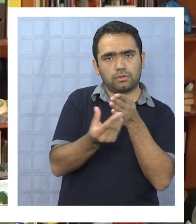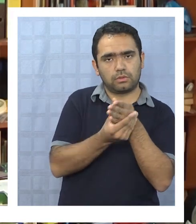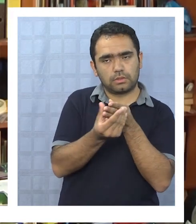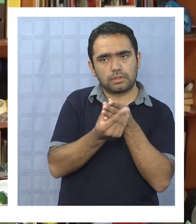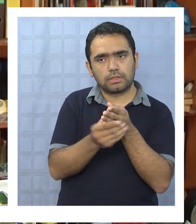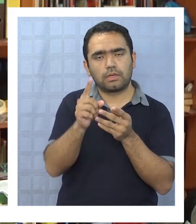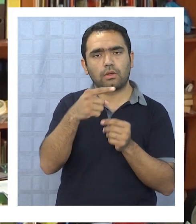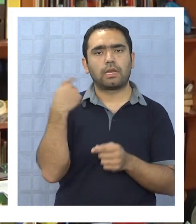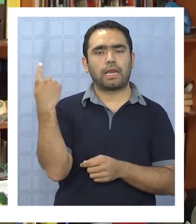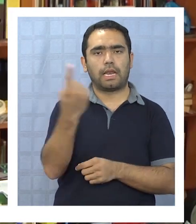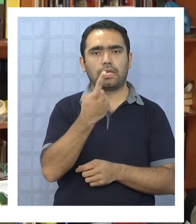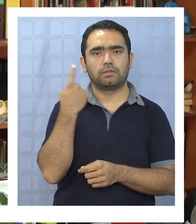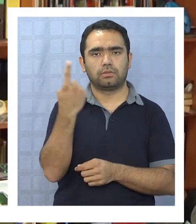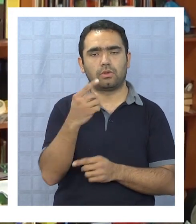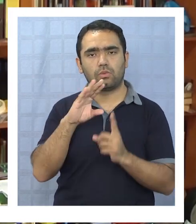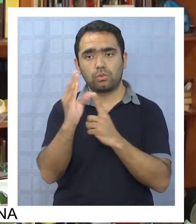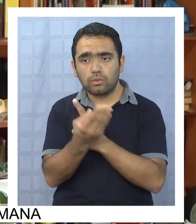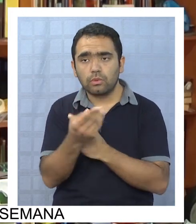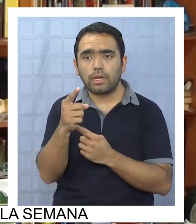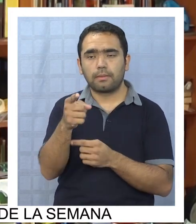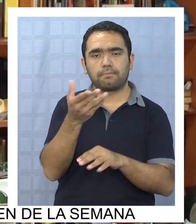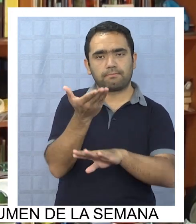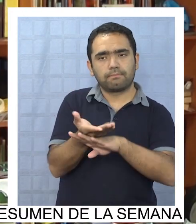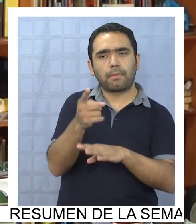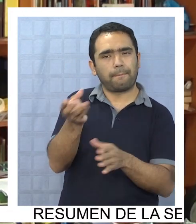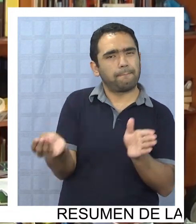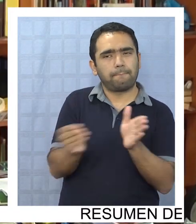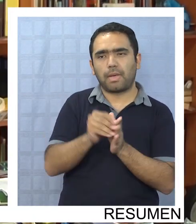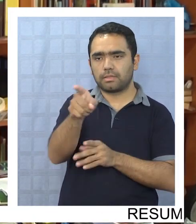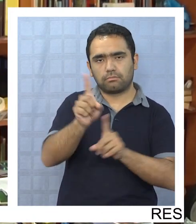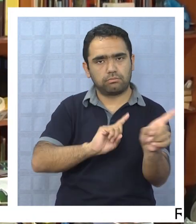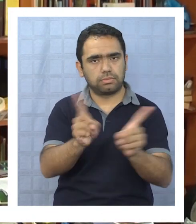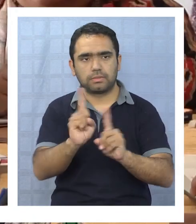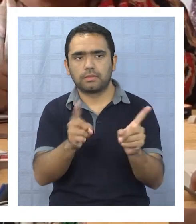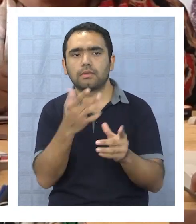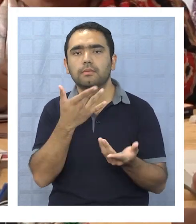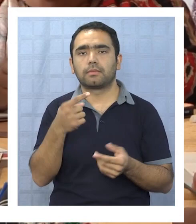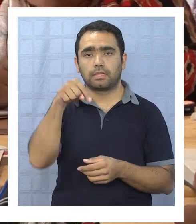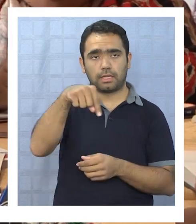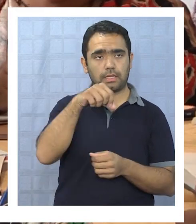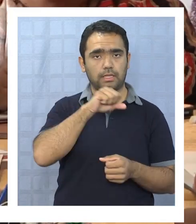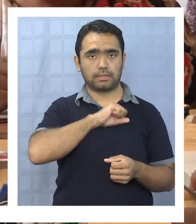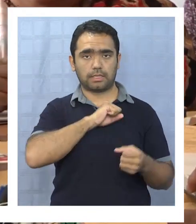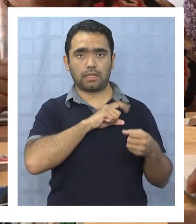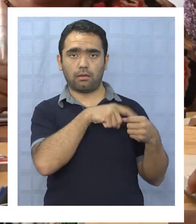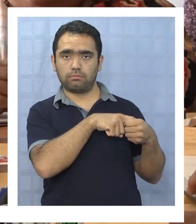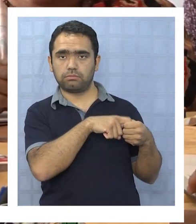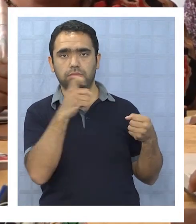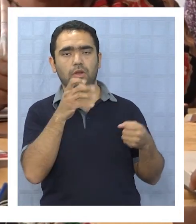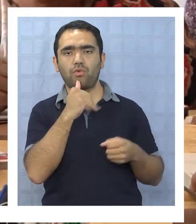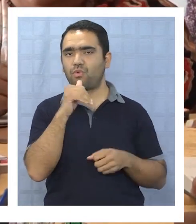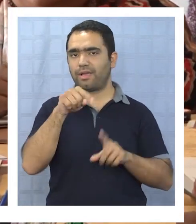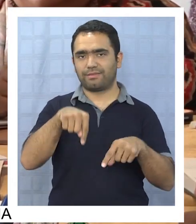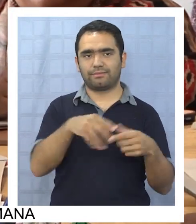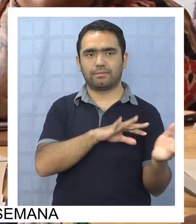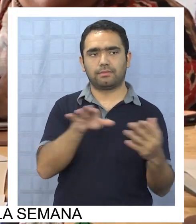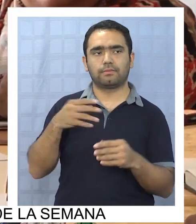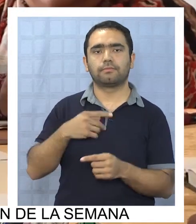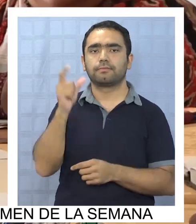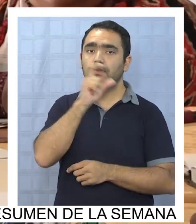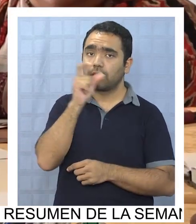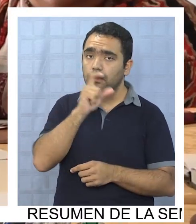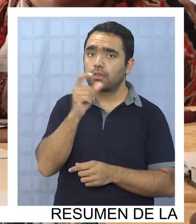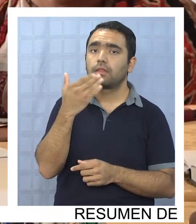la Cultura y las Artes que tuviera más acción. ¿Por qué? Porque la descentralización aquí no ha llegado. En el encuentro también hubo